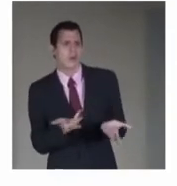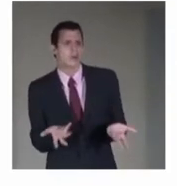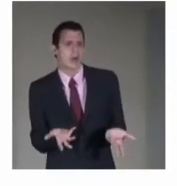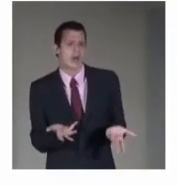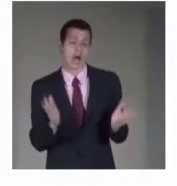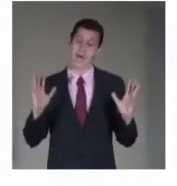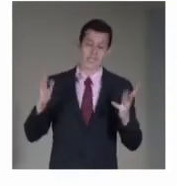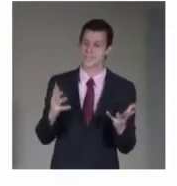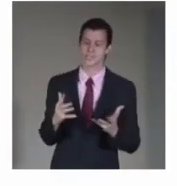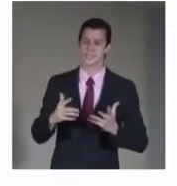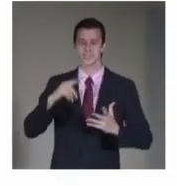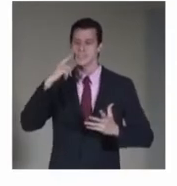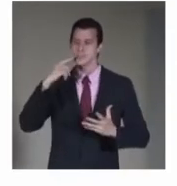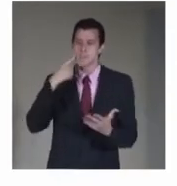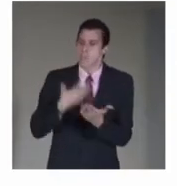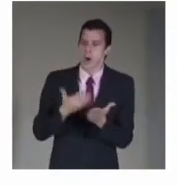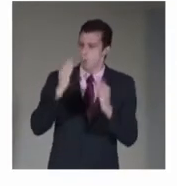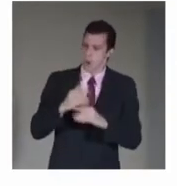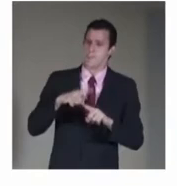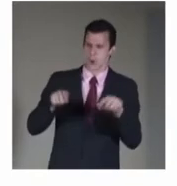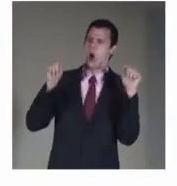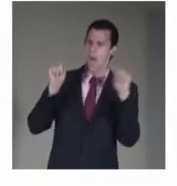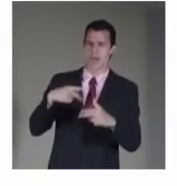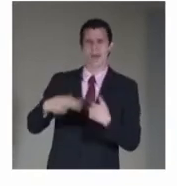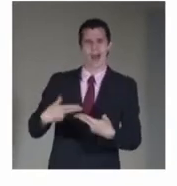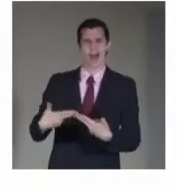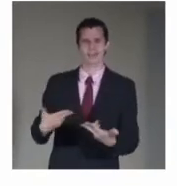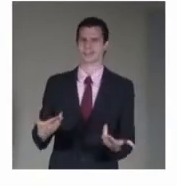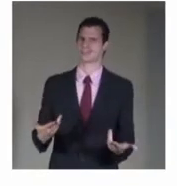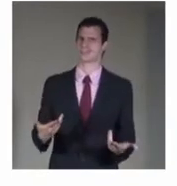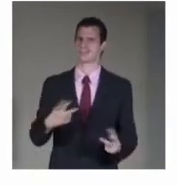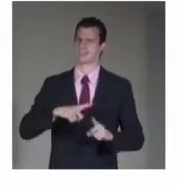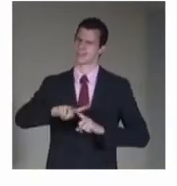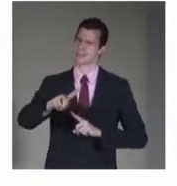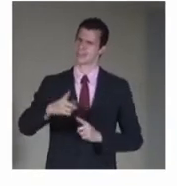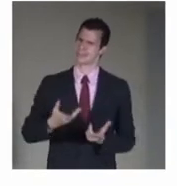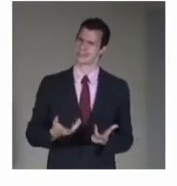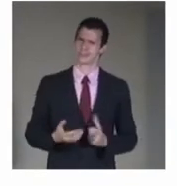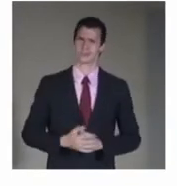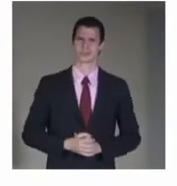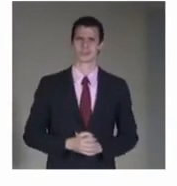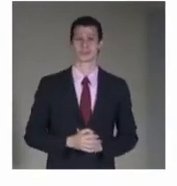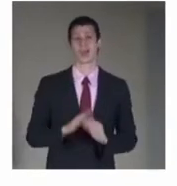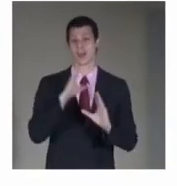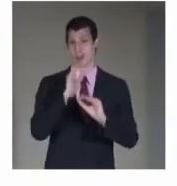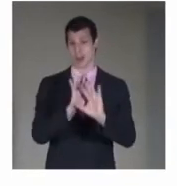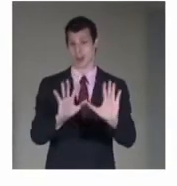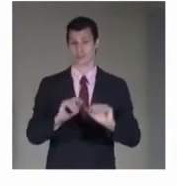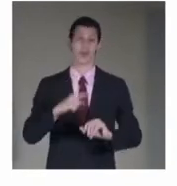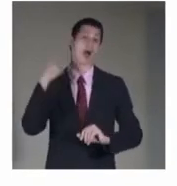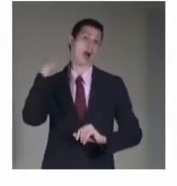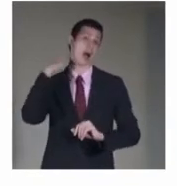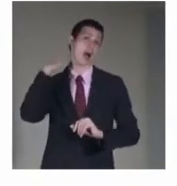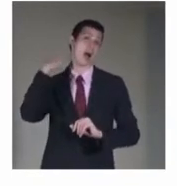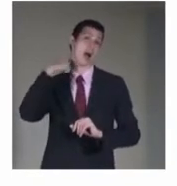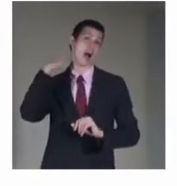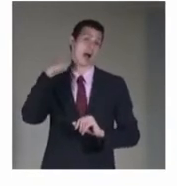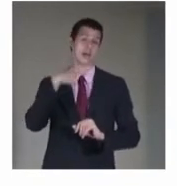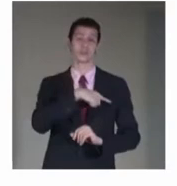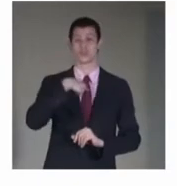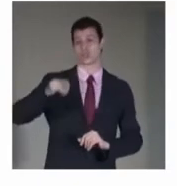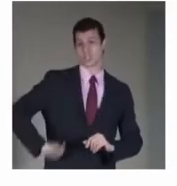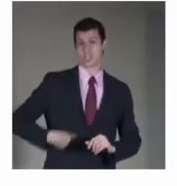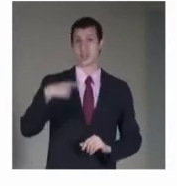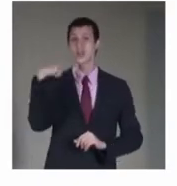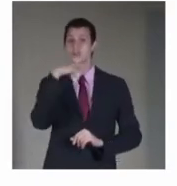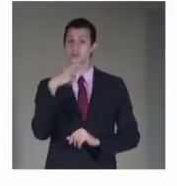continuamos y ahora vean esto por años rusia y china han pedido la ratificación de un